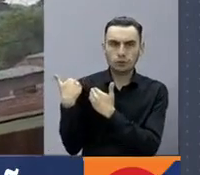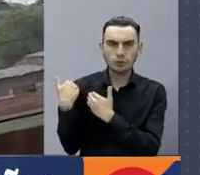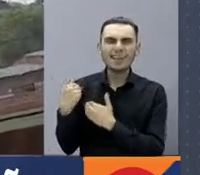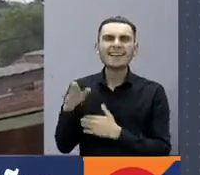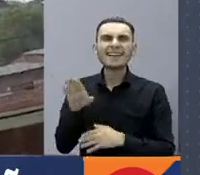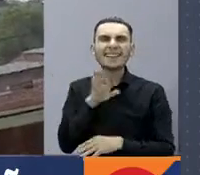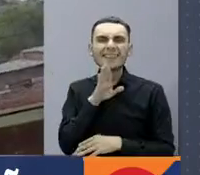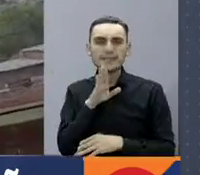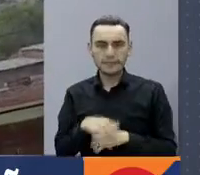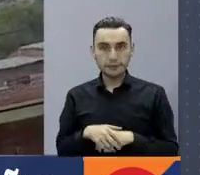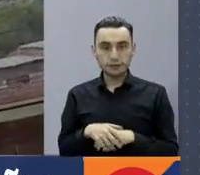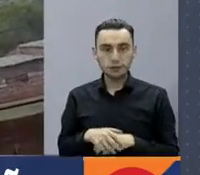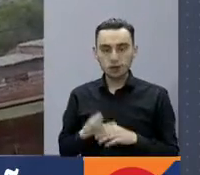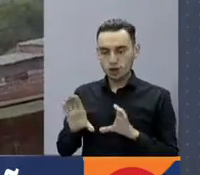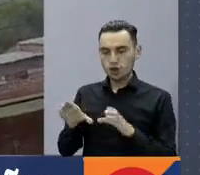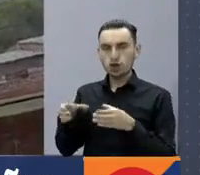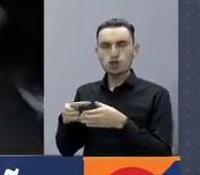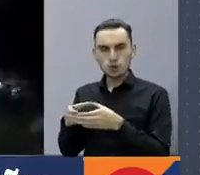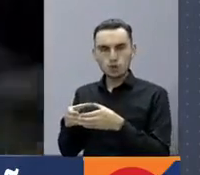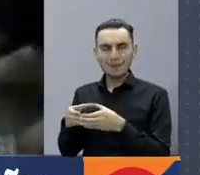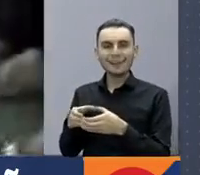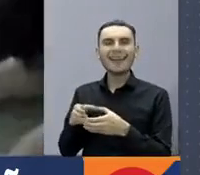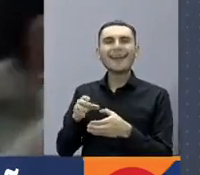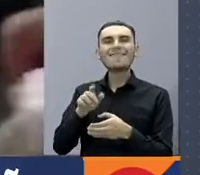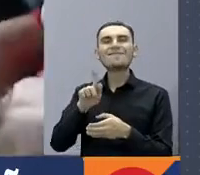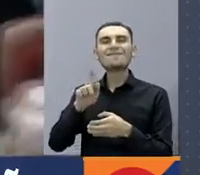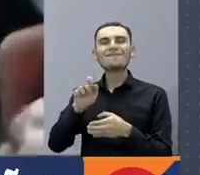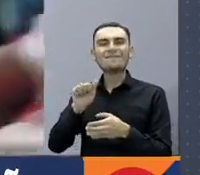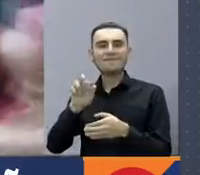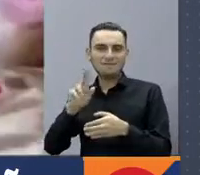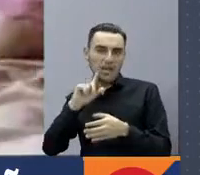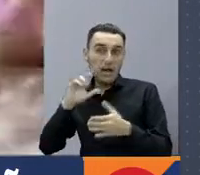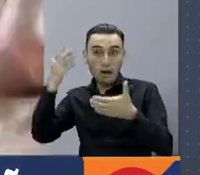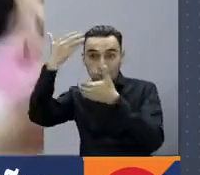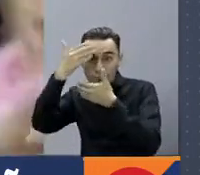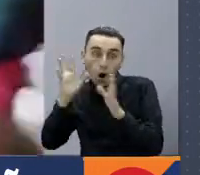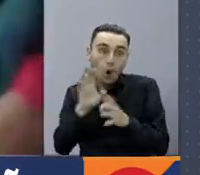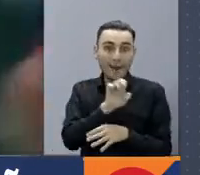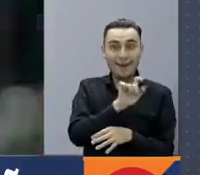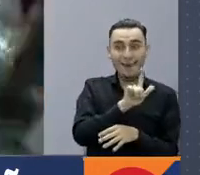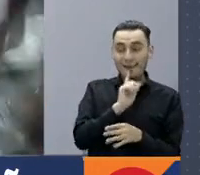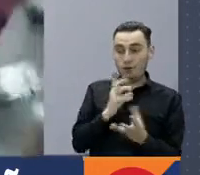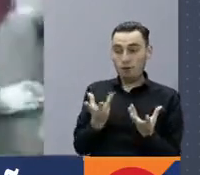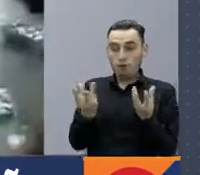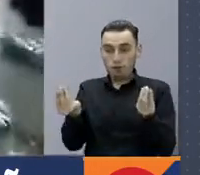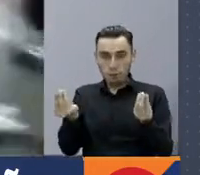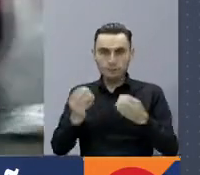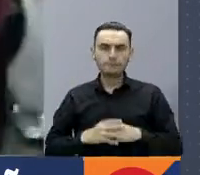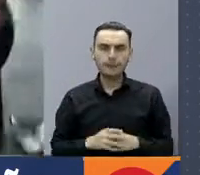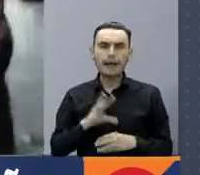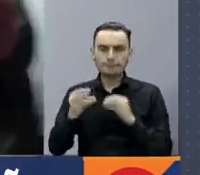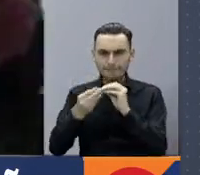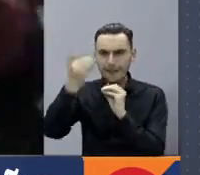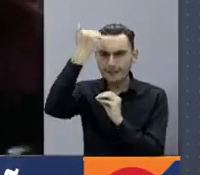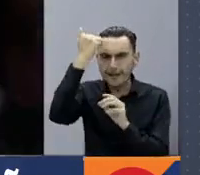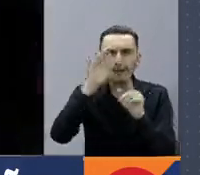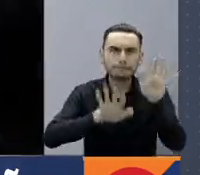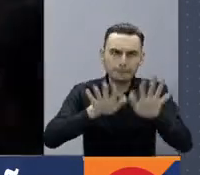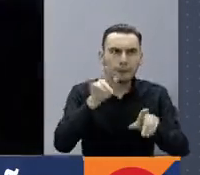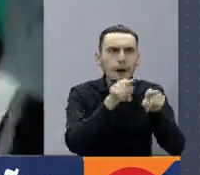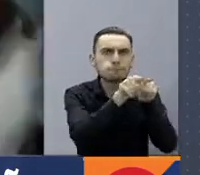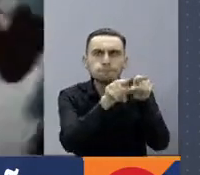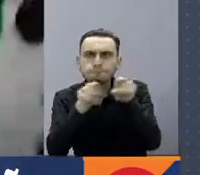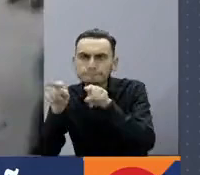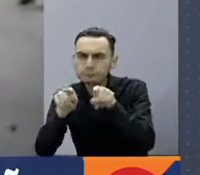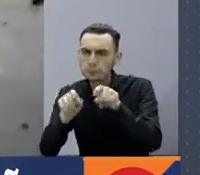habrían sido el del GAOR 33 de las FARC o del ELN. De igual manera, se tiene conocimiento que al parecer